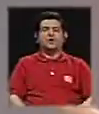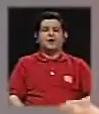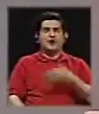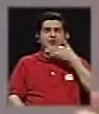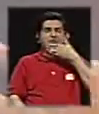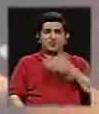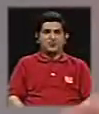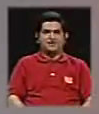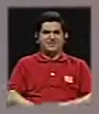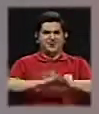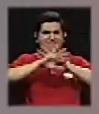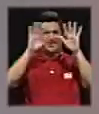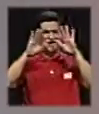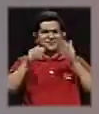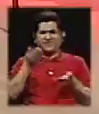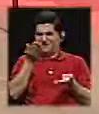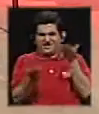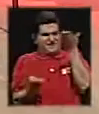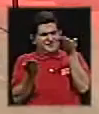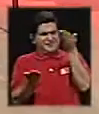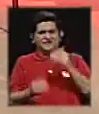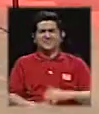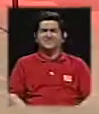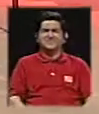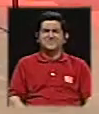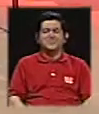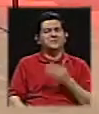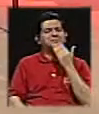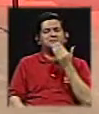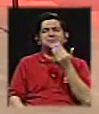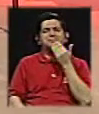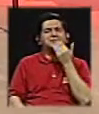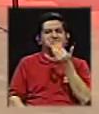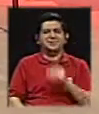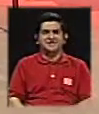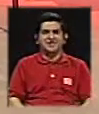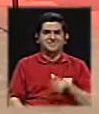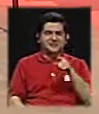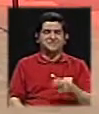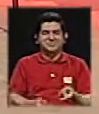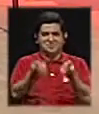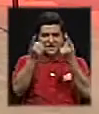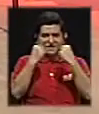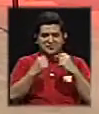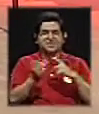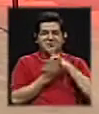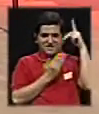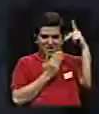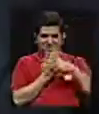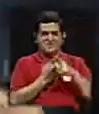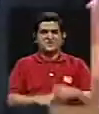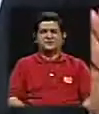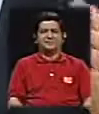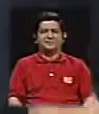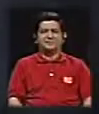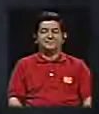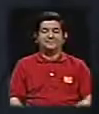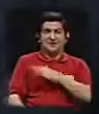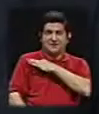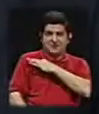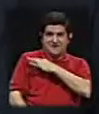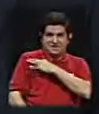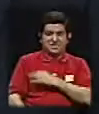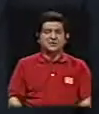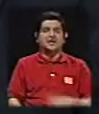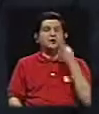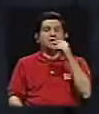una clara desproporción. Bueno, les agradezco muchísimo la presencia en nuestro programa y los invitamos